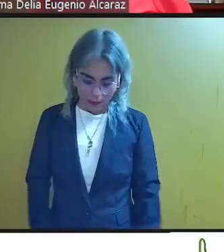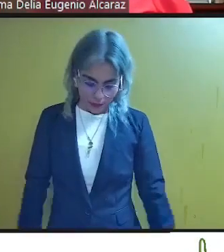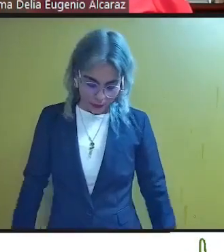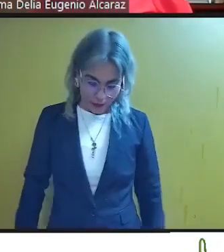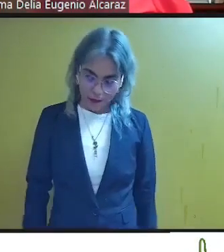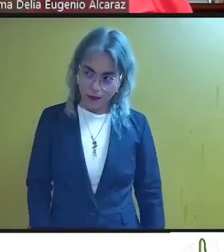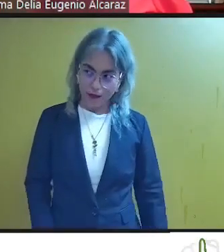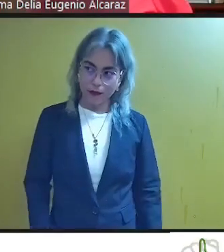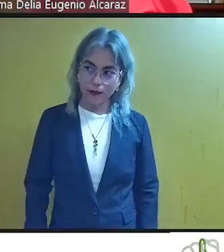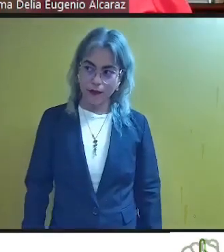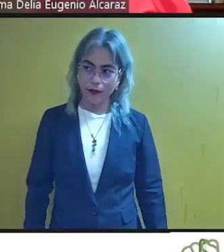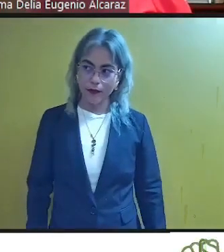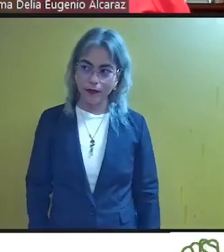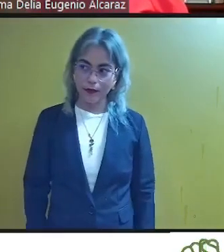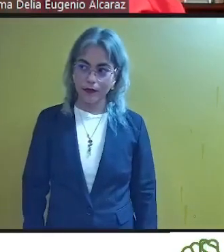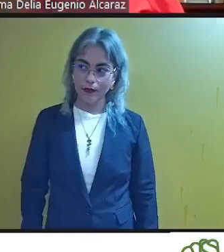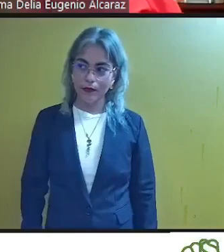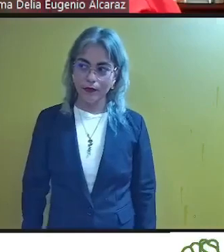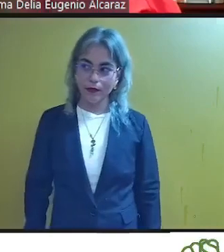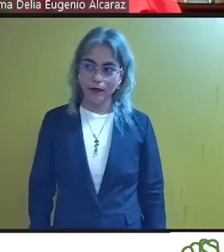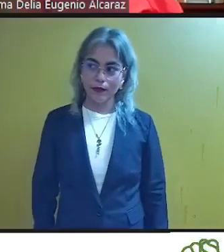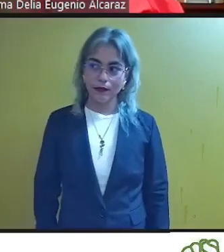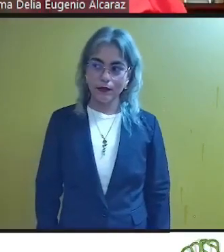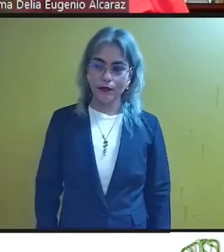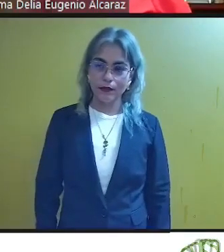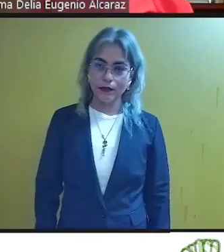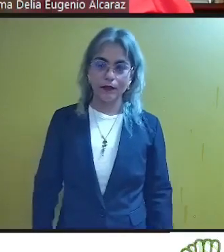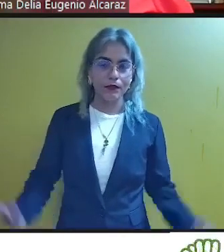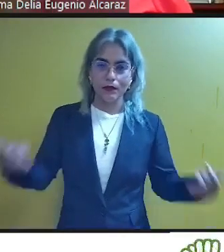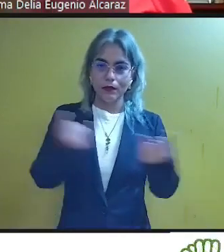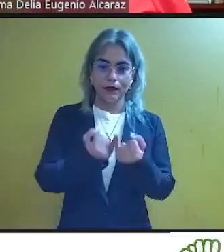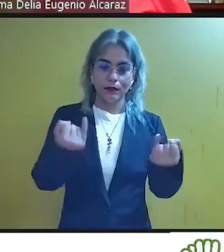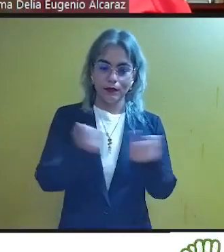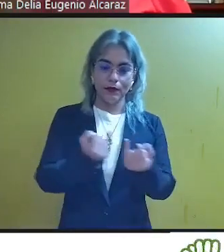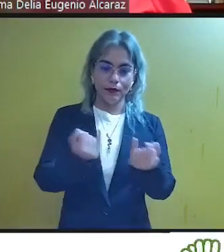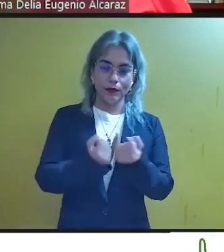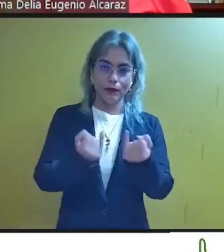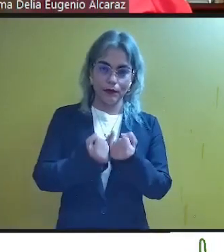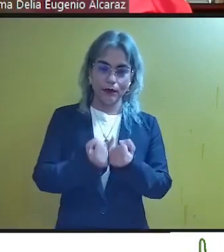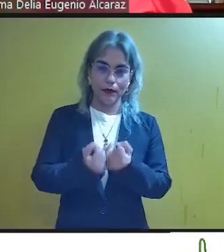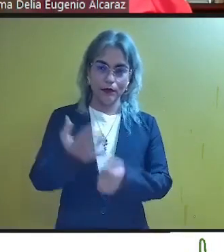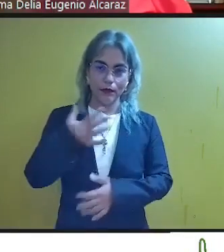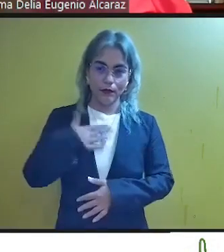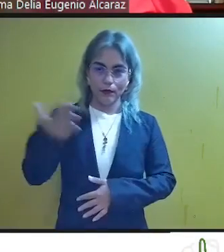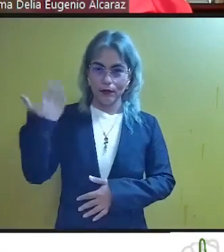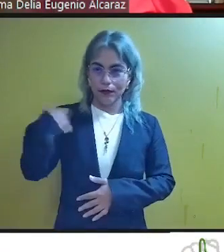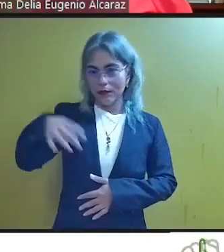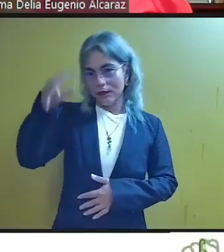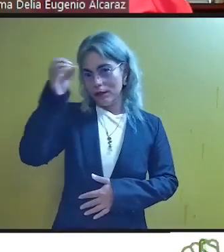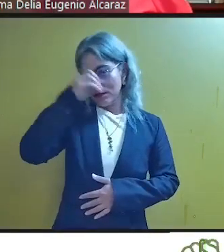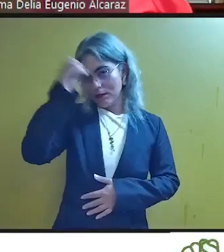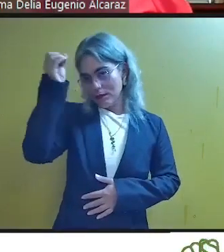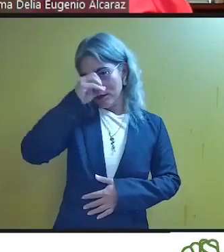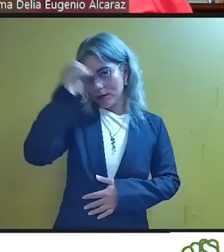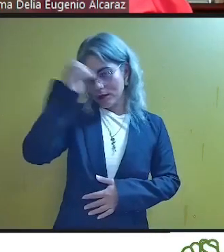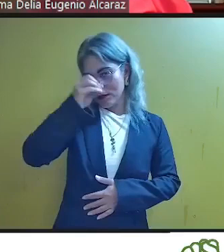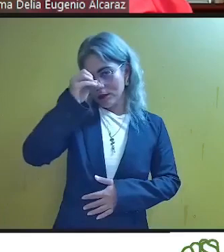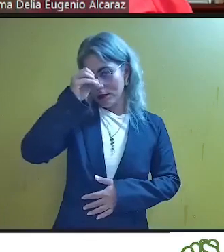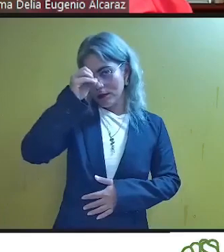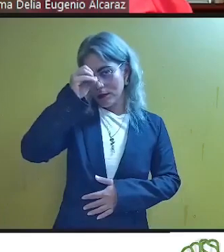Muchas gracias. Bueno, también en congruencia con los argumentos